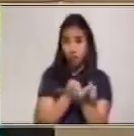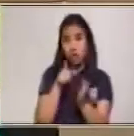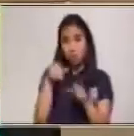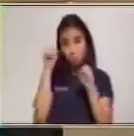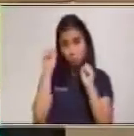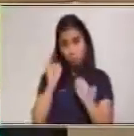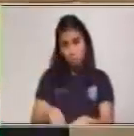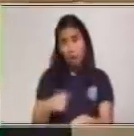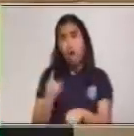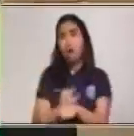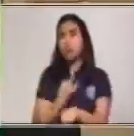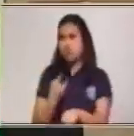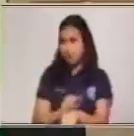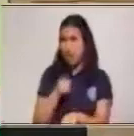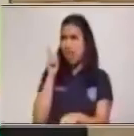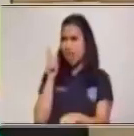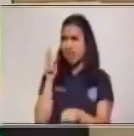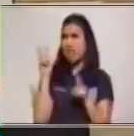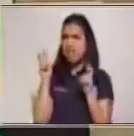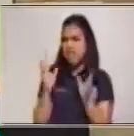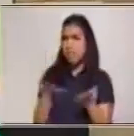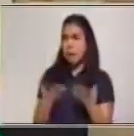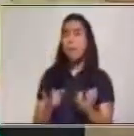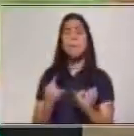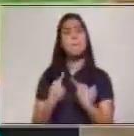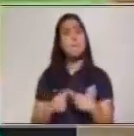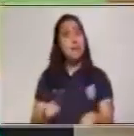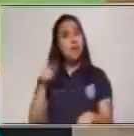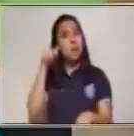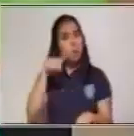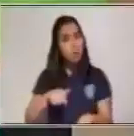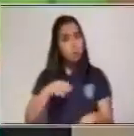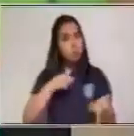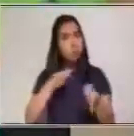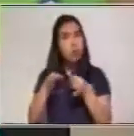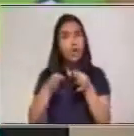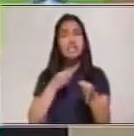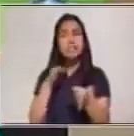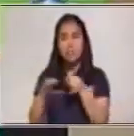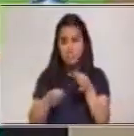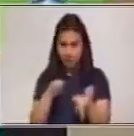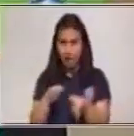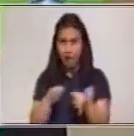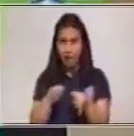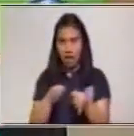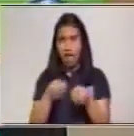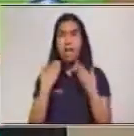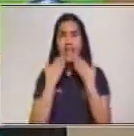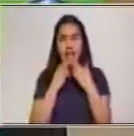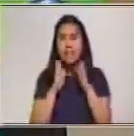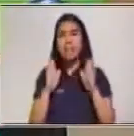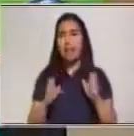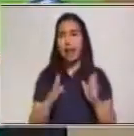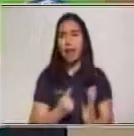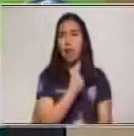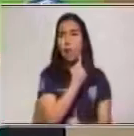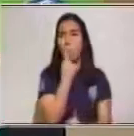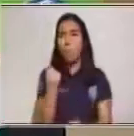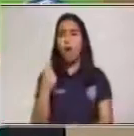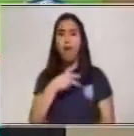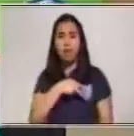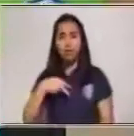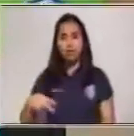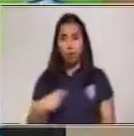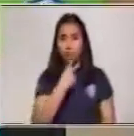establecimiento. Pero en esta ocasión vamos a hablar de manera general cuál es el nombre de cada una de esas herramientas que tú